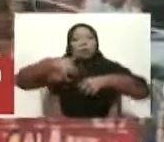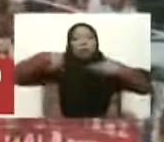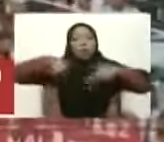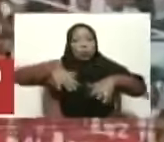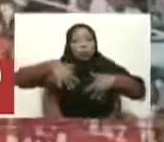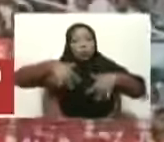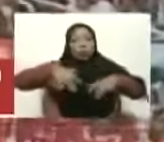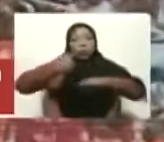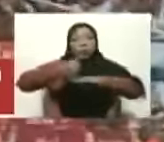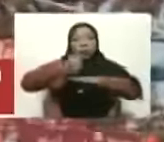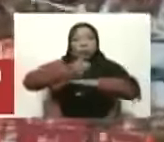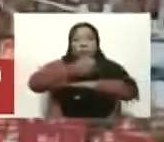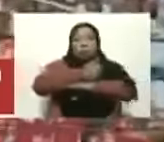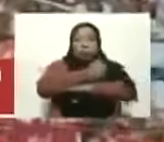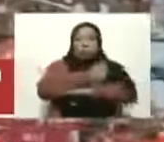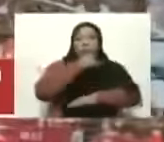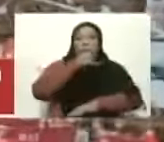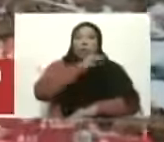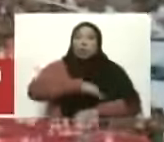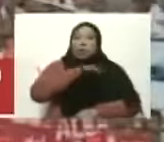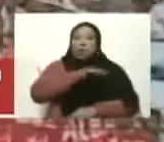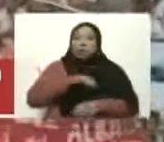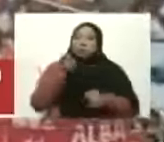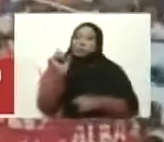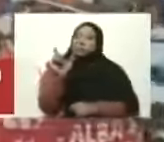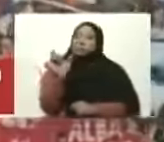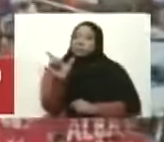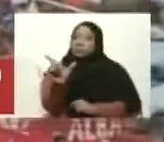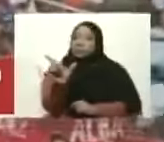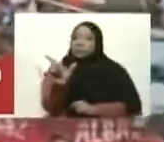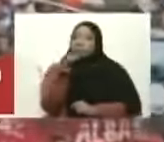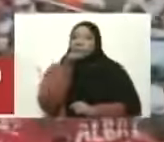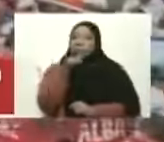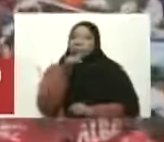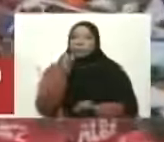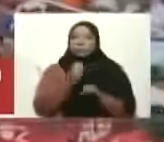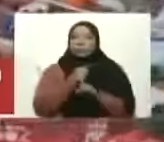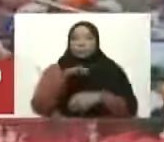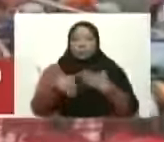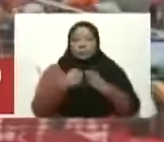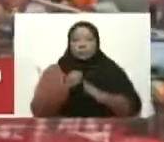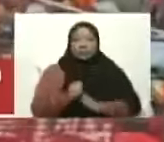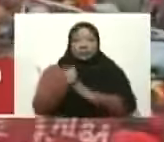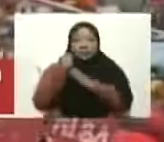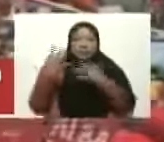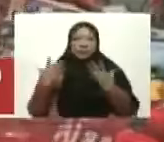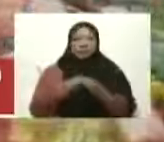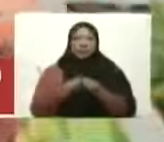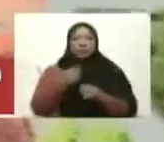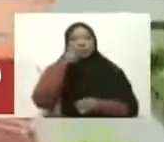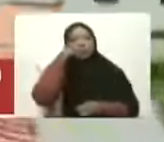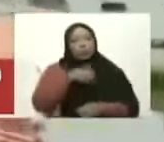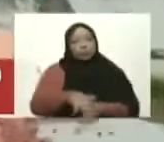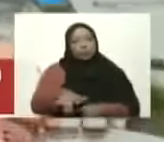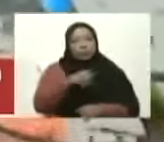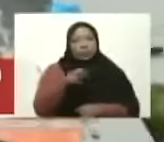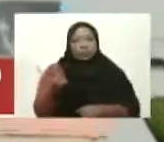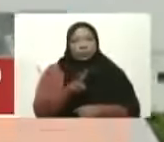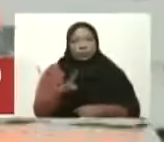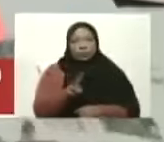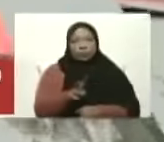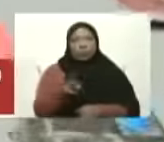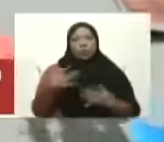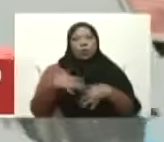Dirección Nacional del Partido Socialista Unido de Venezuela desplegado en liderazgo junto al pueblo y a la